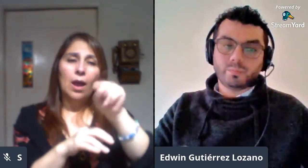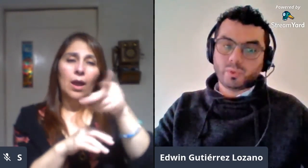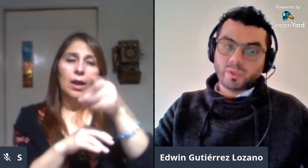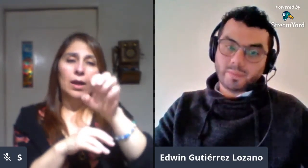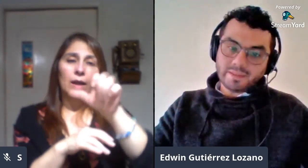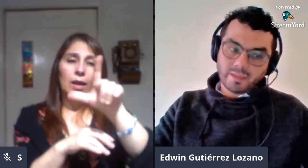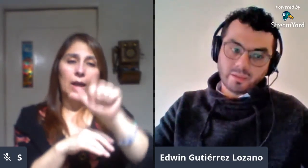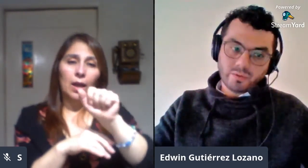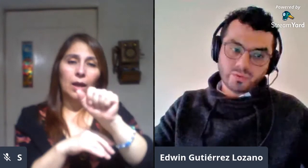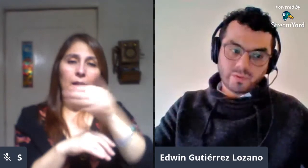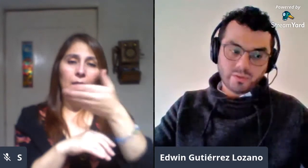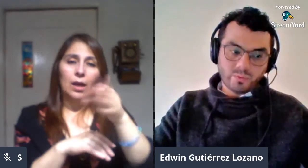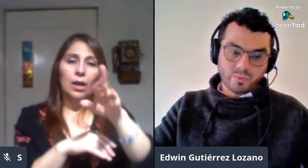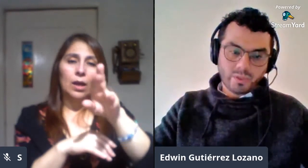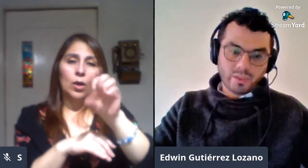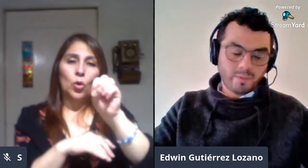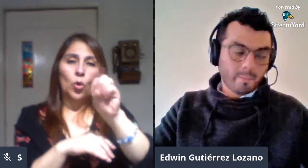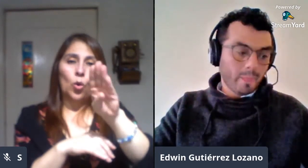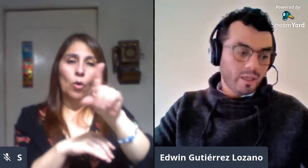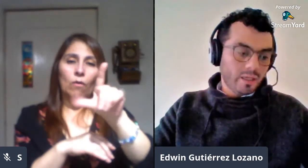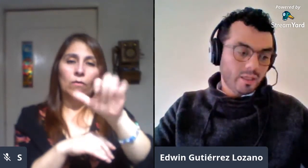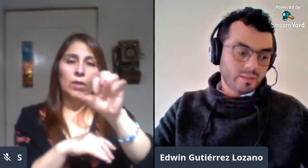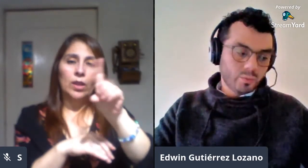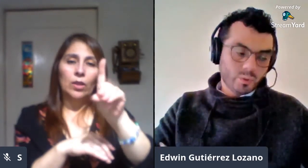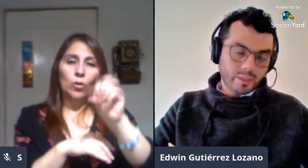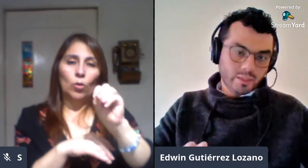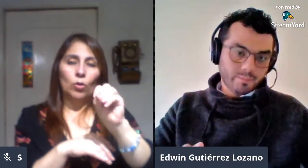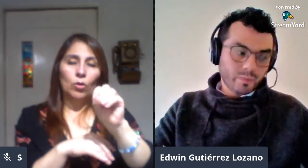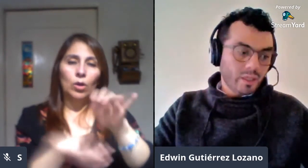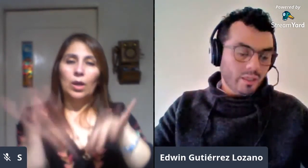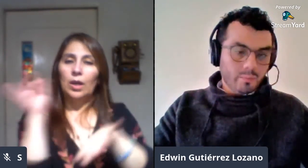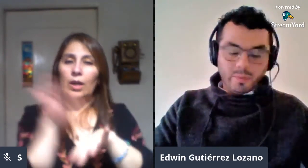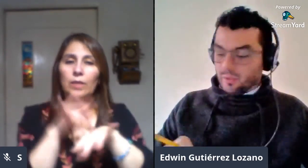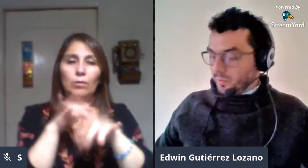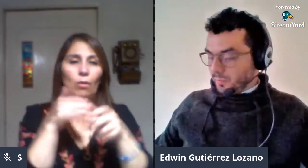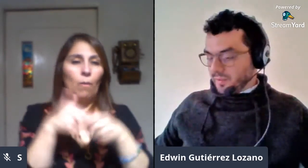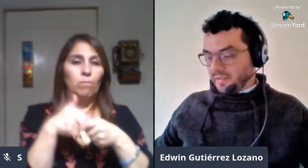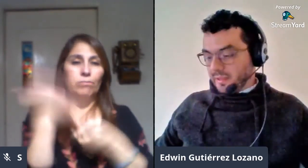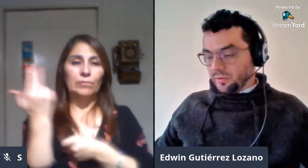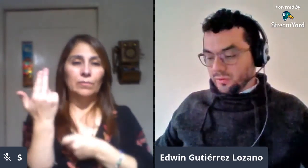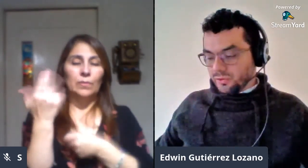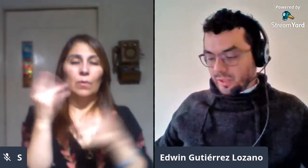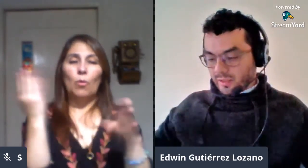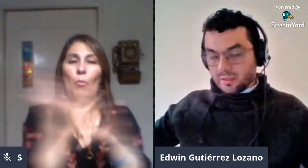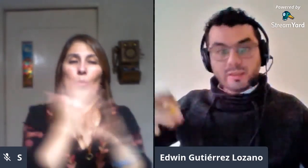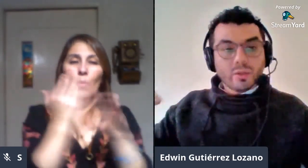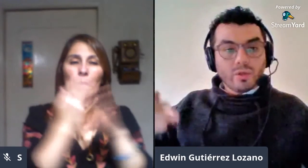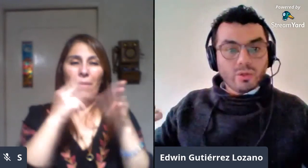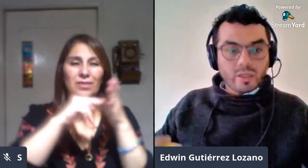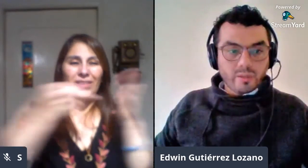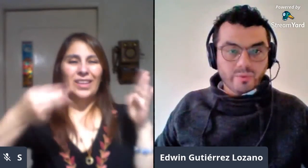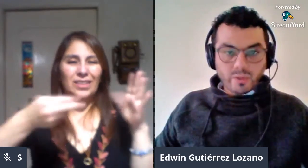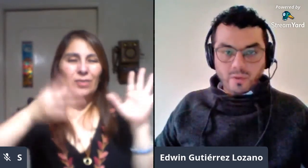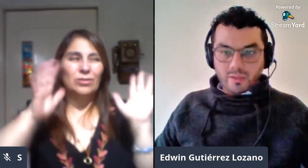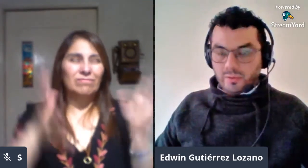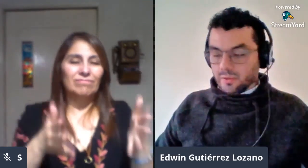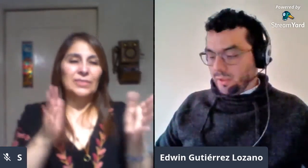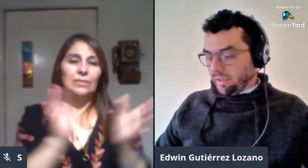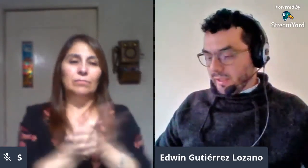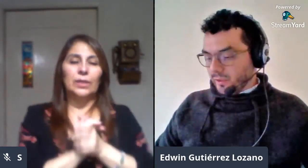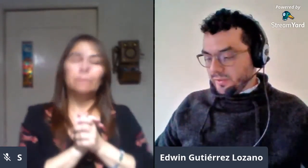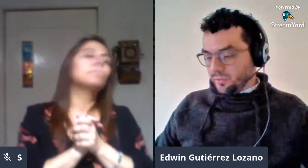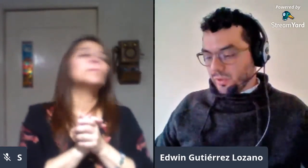tuvo problemas técnicos y se tuvo que ir. Pero pues basándonos ya en todo lo que hemos